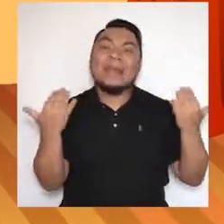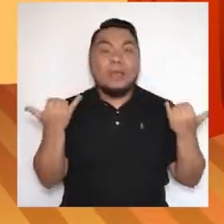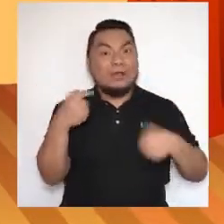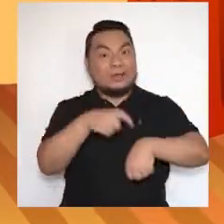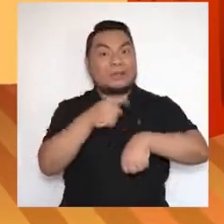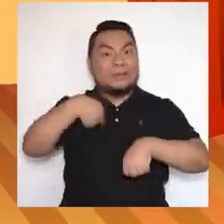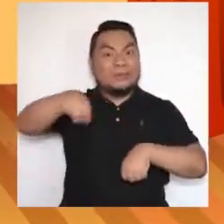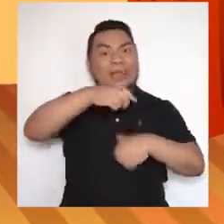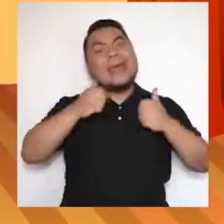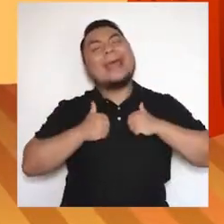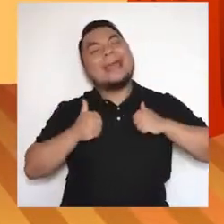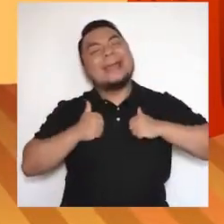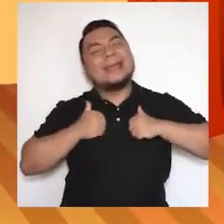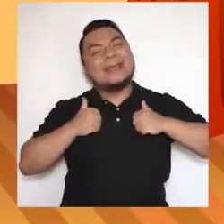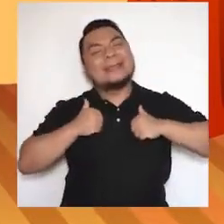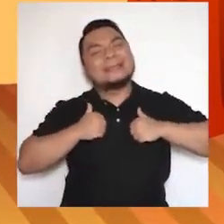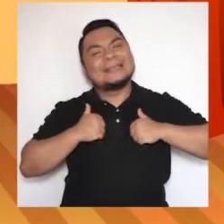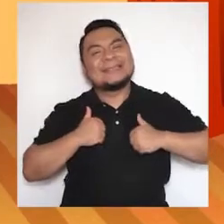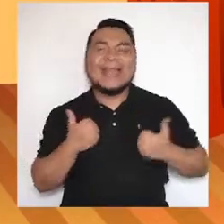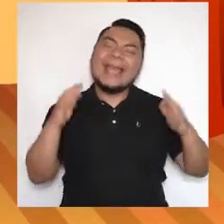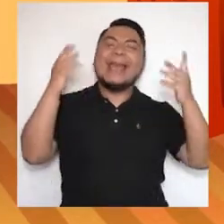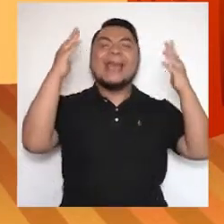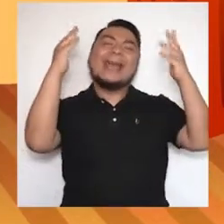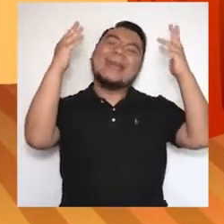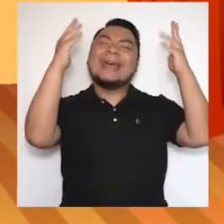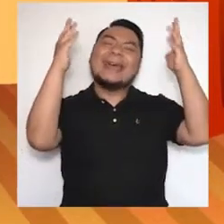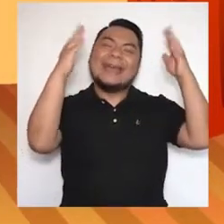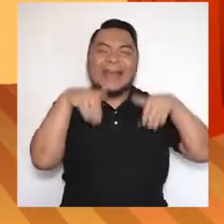modo vacaciones.